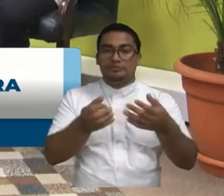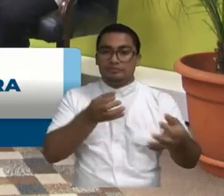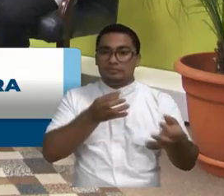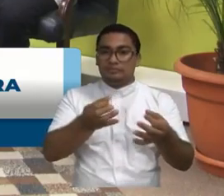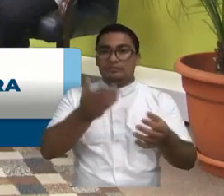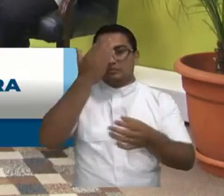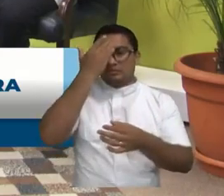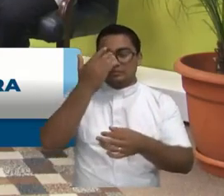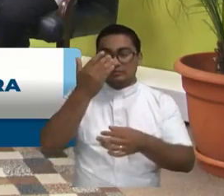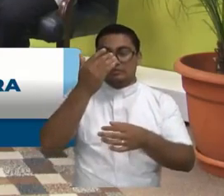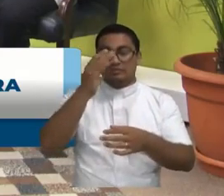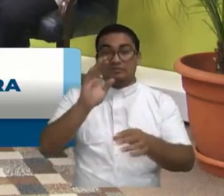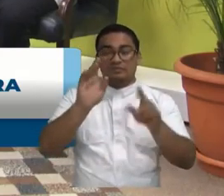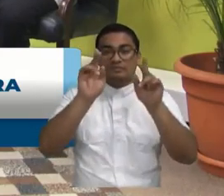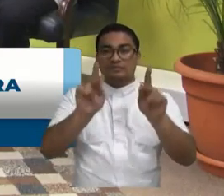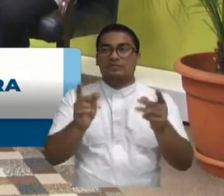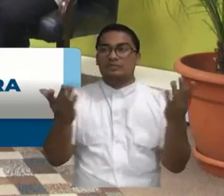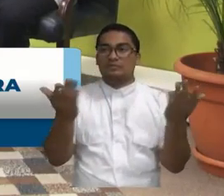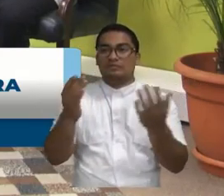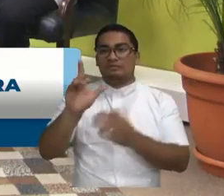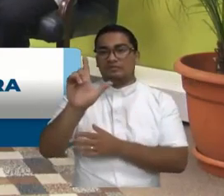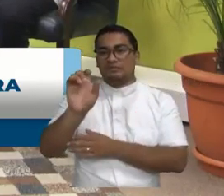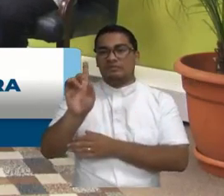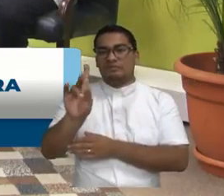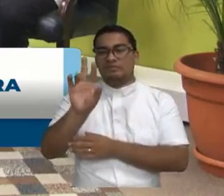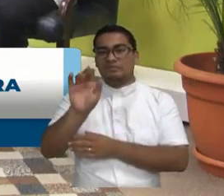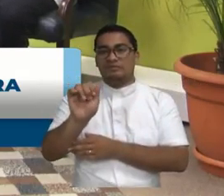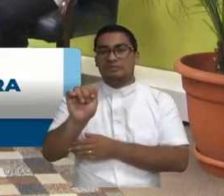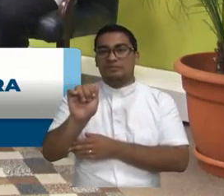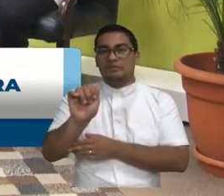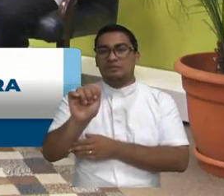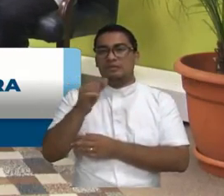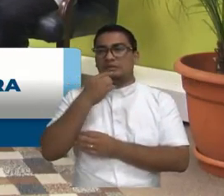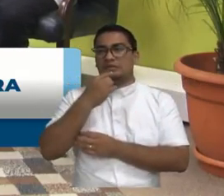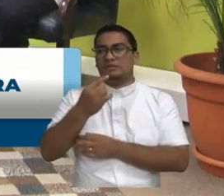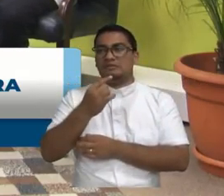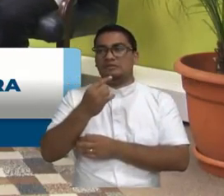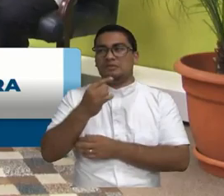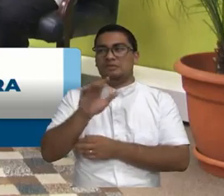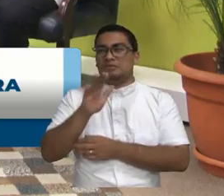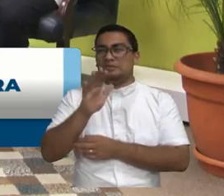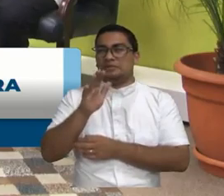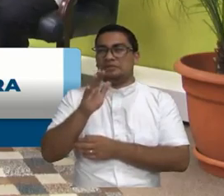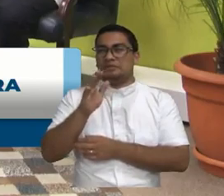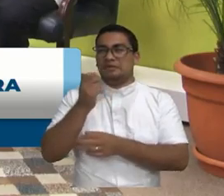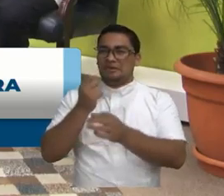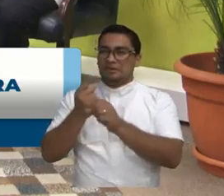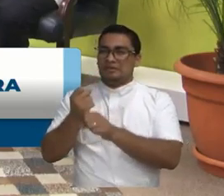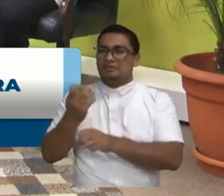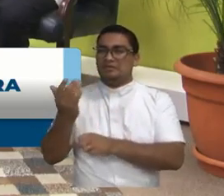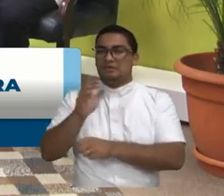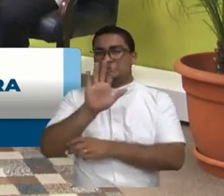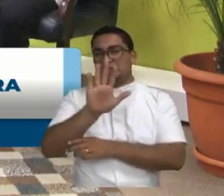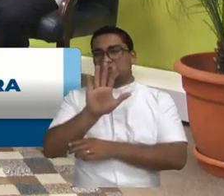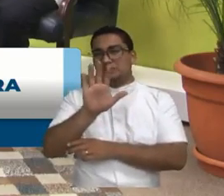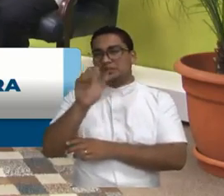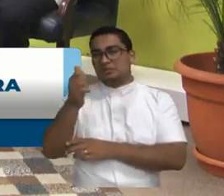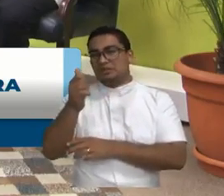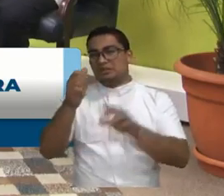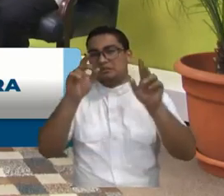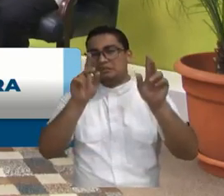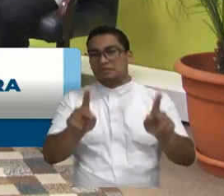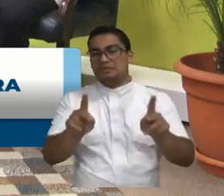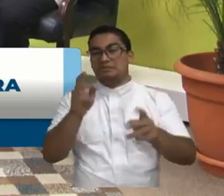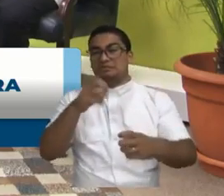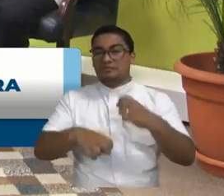sepan, para que tengan una noción de cómo estamos con lepra. En los últimos, por año, más o menos se diagnostica de 5 a 6 casos por año de